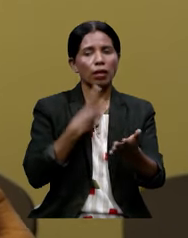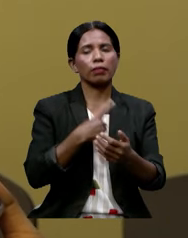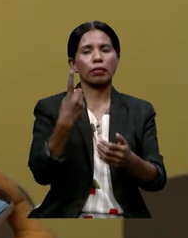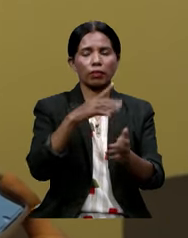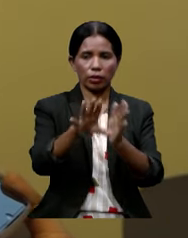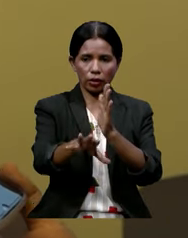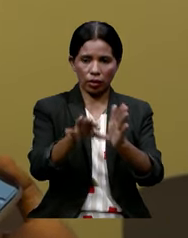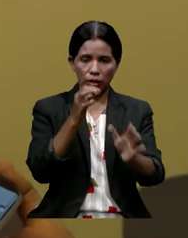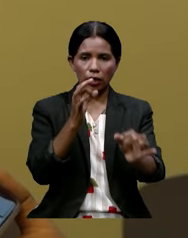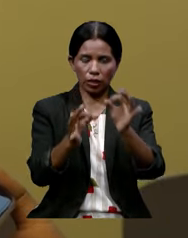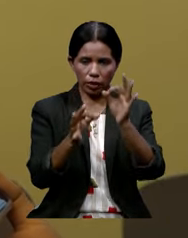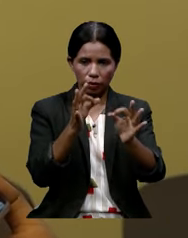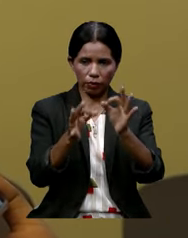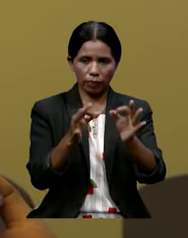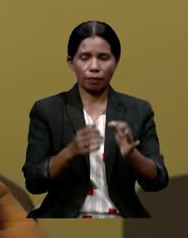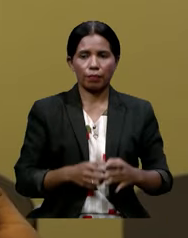hetan kwando